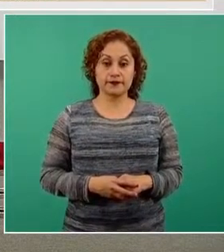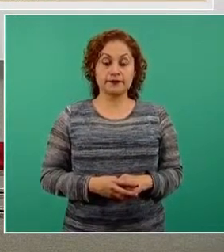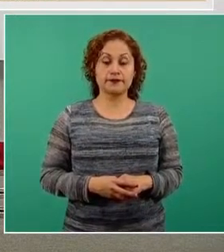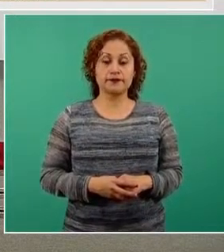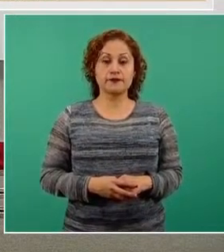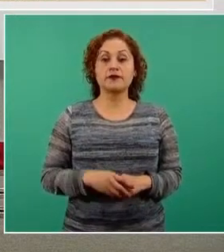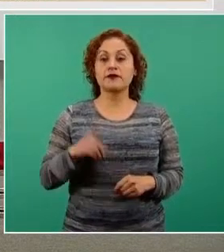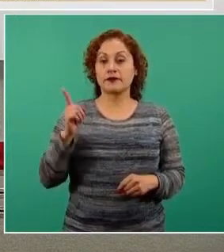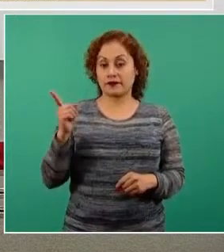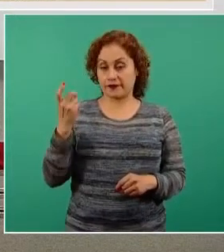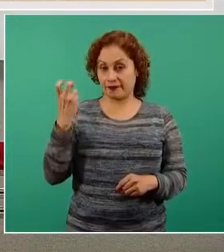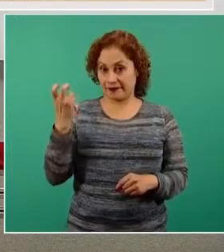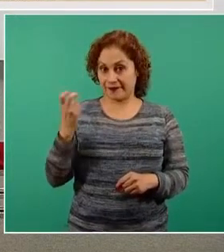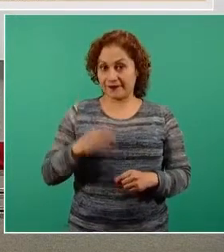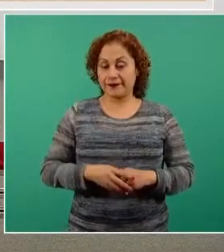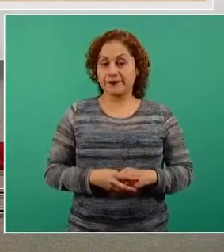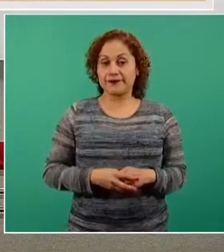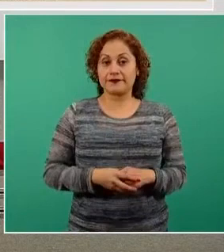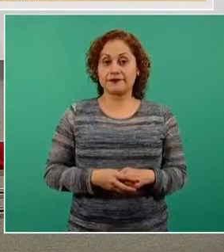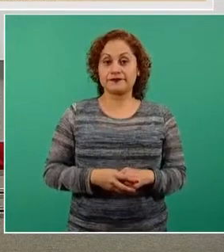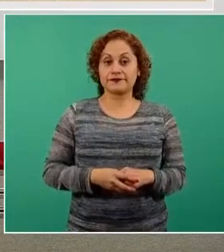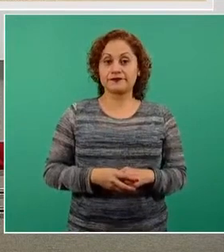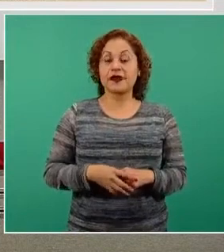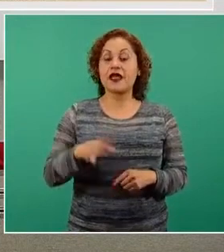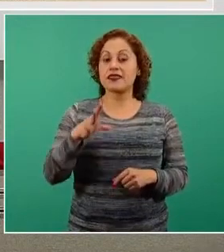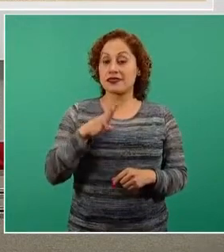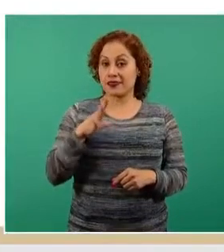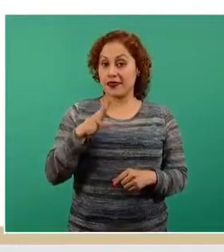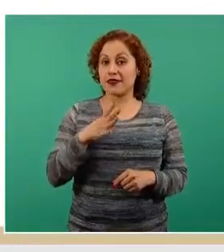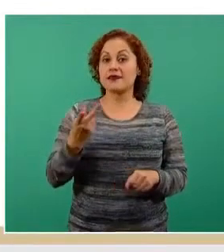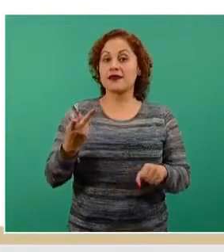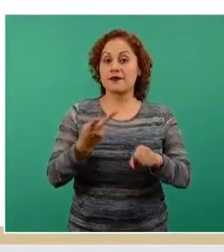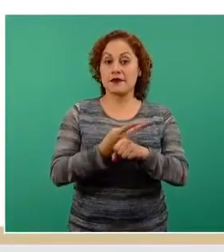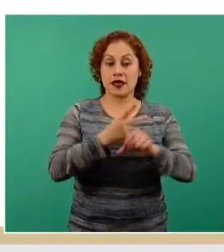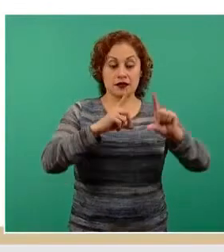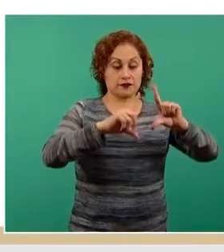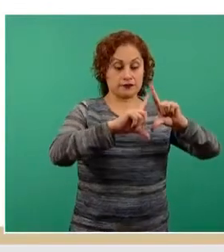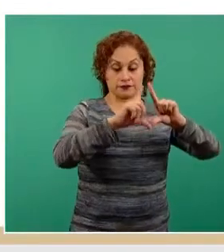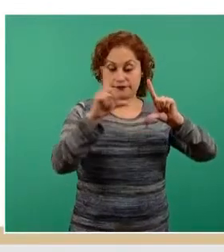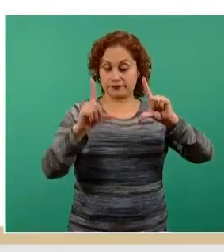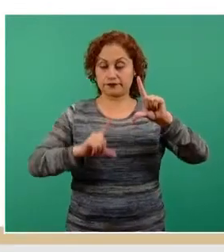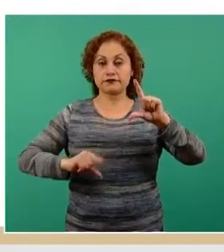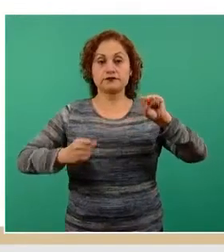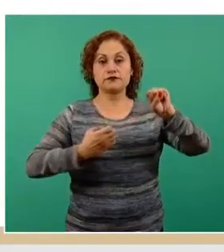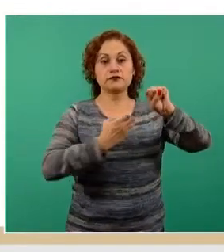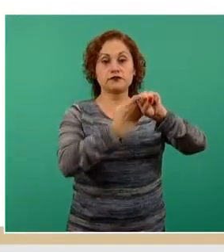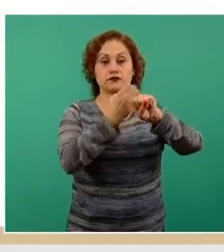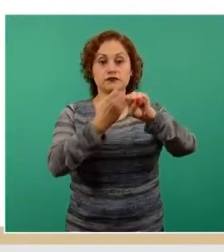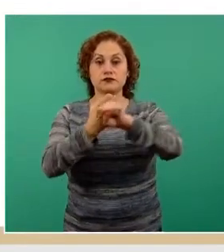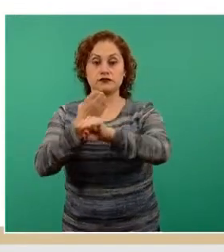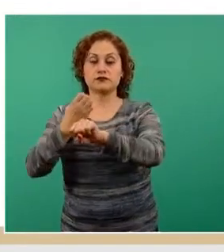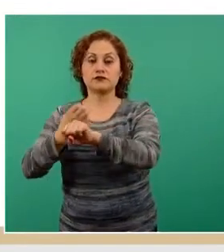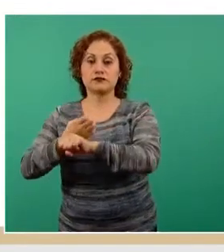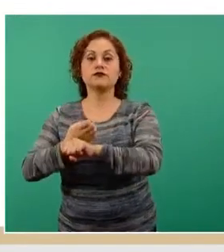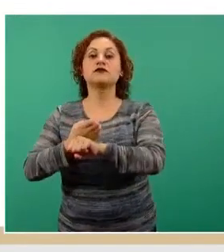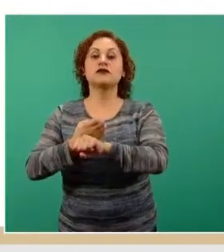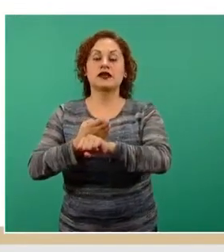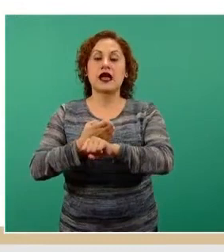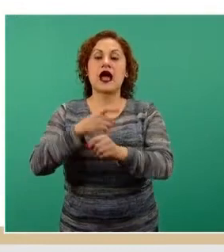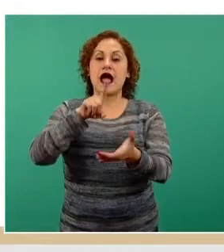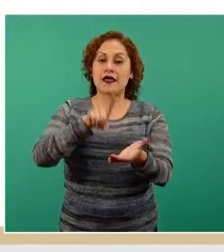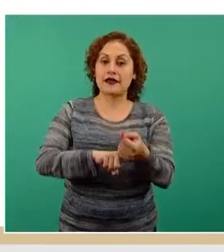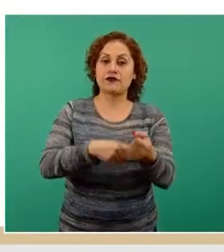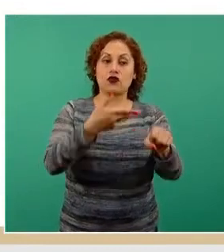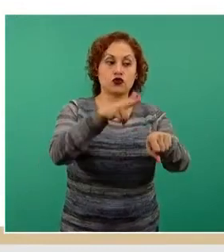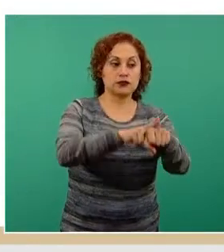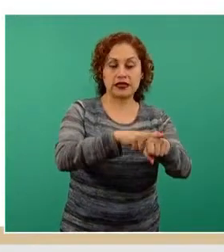En la siguiente diapositiva nosotros observamos la disponibilidad de camas para hospitalización general. En esta